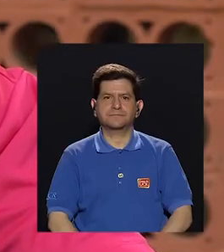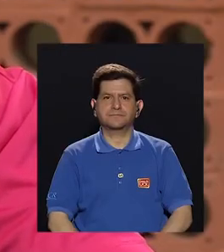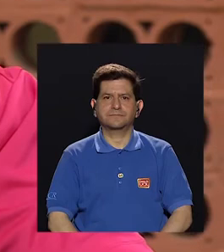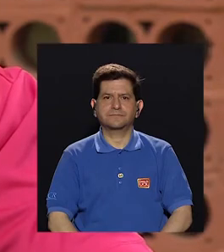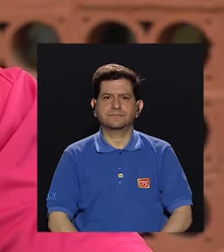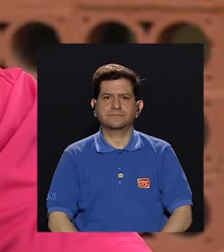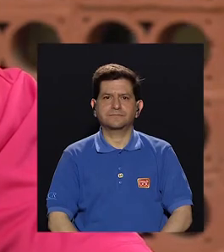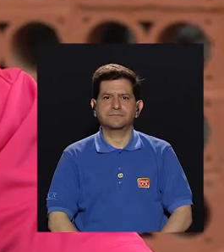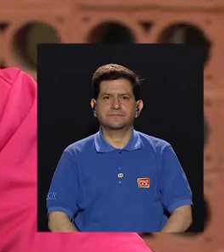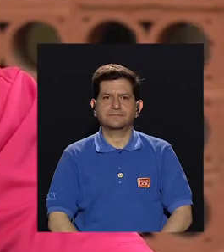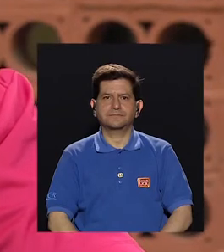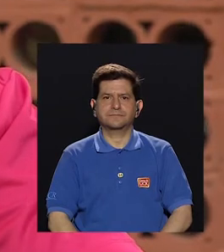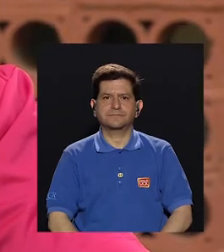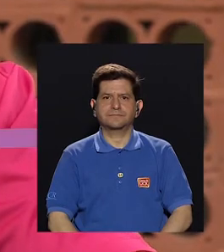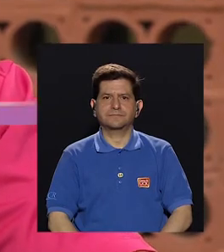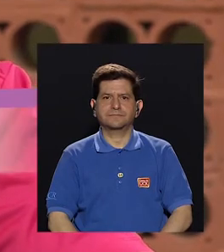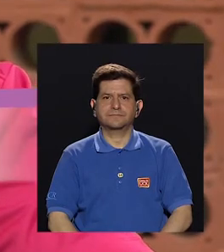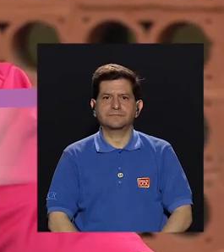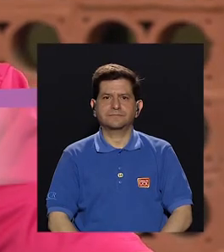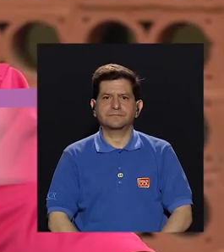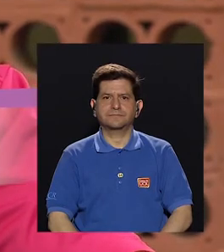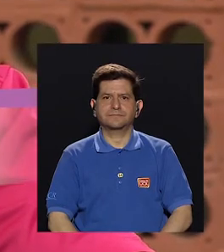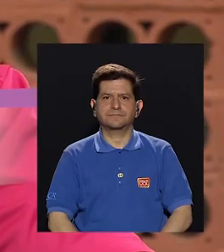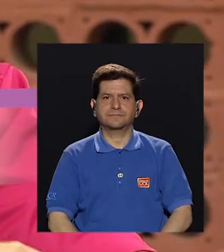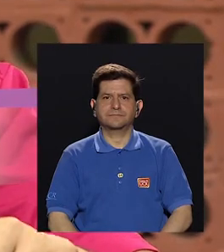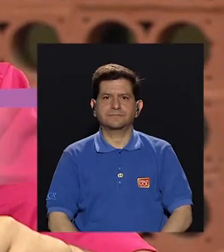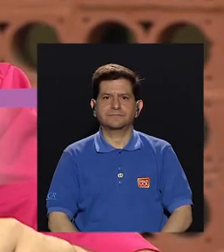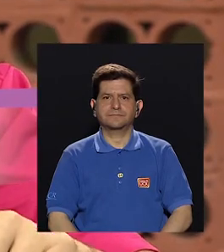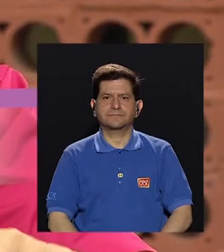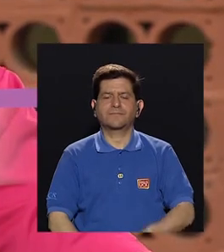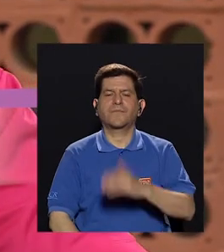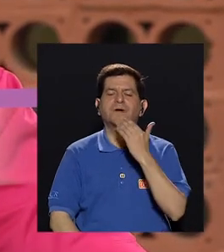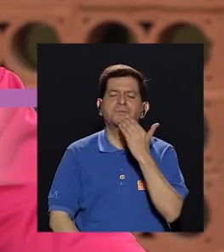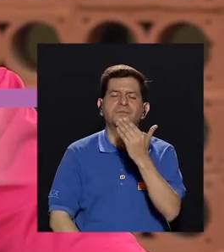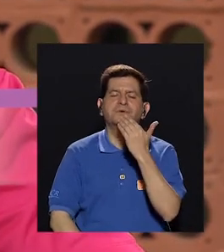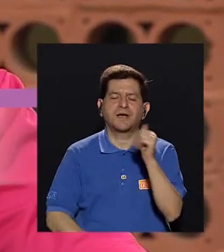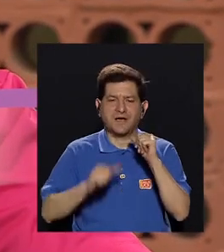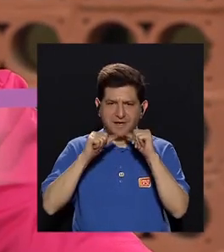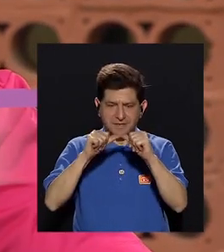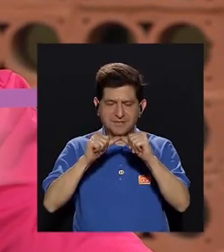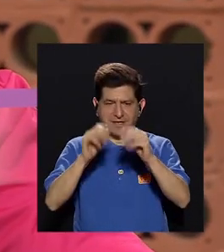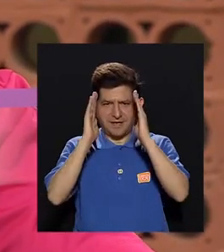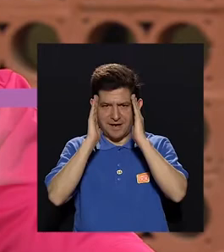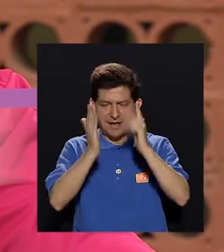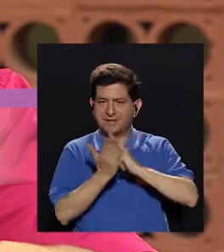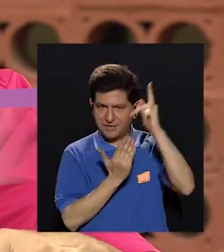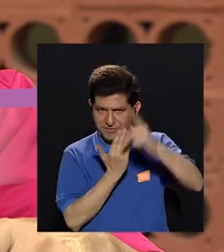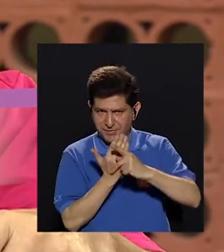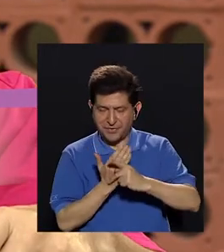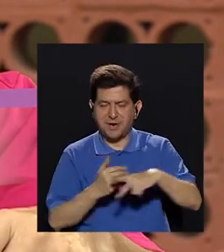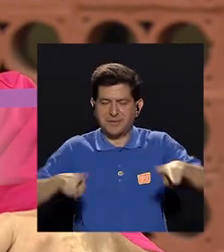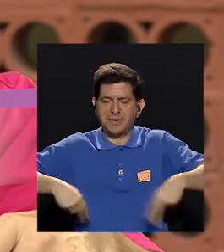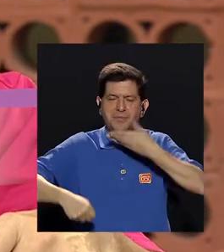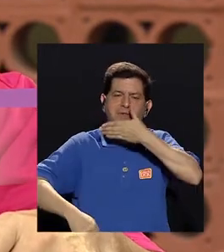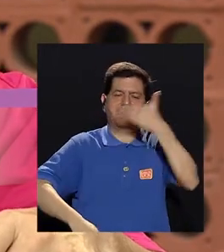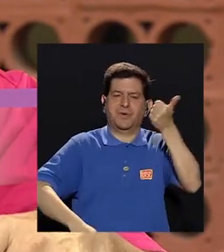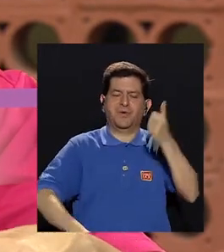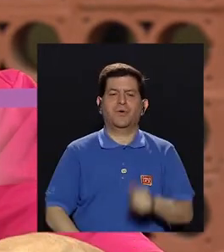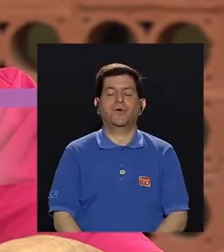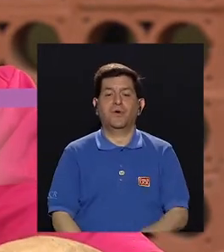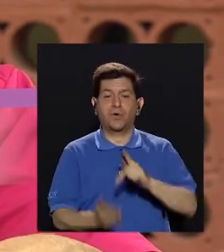Muchas gracias por continuar con nosotros. Somos Vivir Mejor, la telerrevista de salud de la Universidad de Costa Rica. Y desde